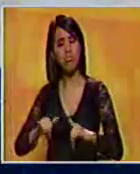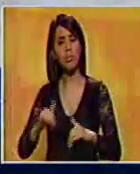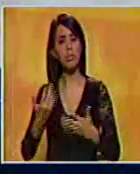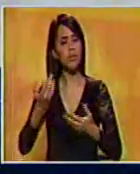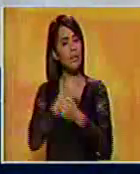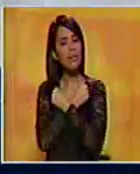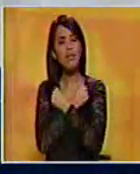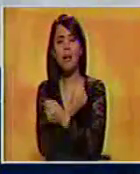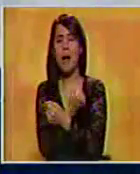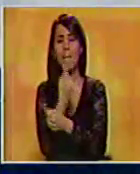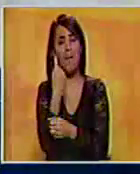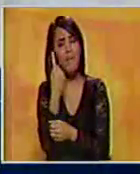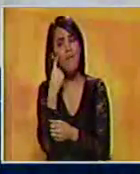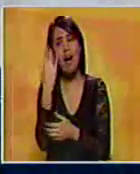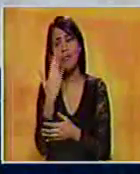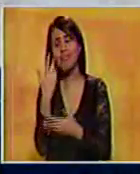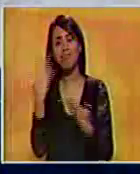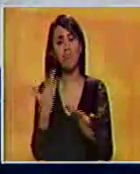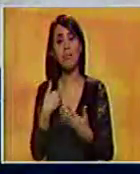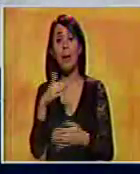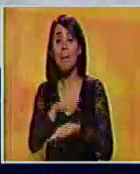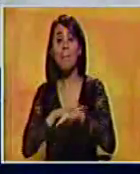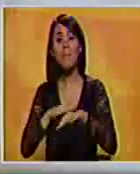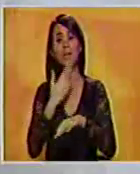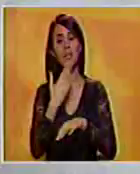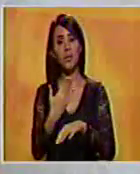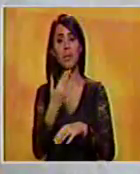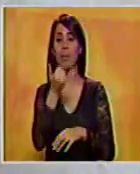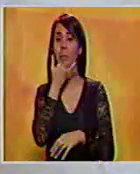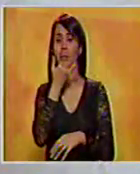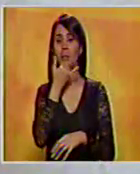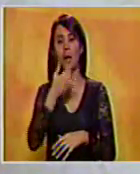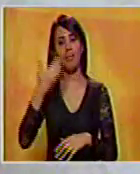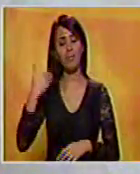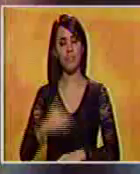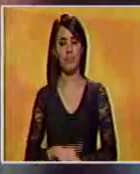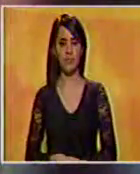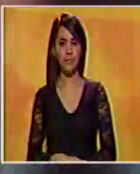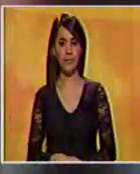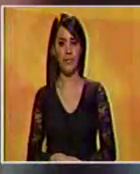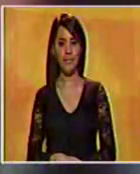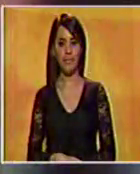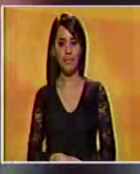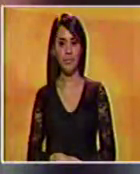que la ama y la extraña mucho y le pidió disculpas por los errores cometidos.